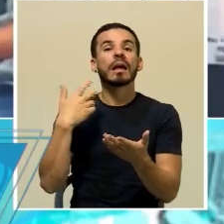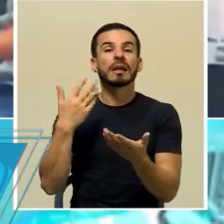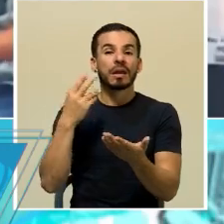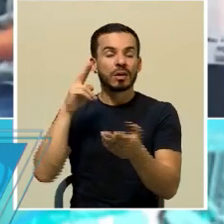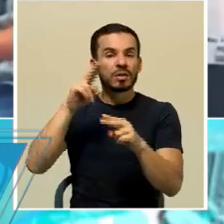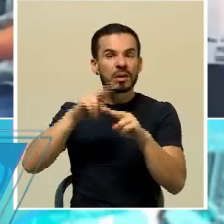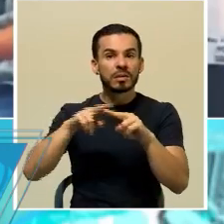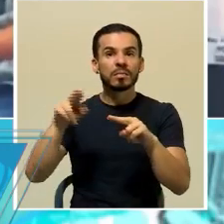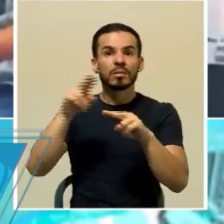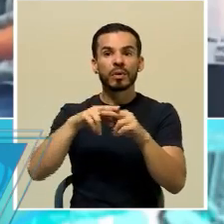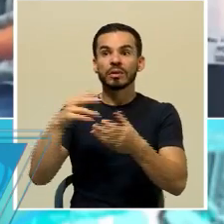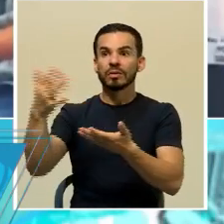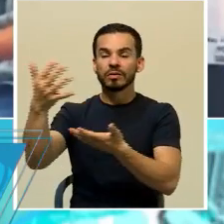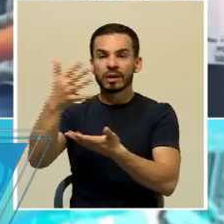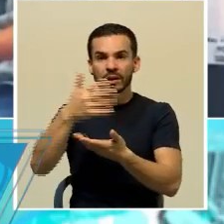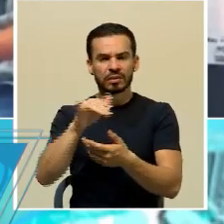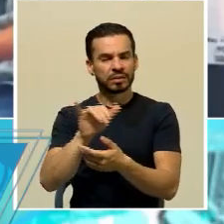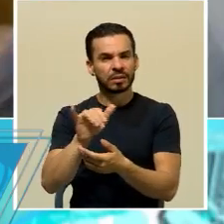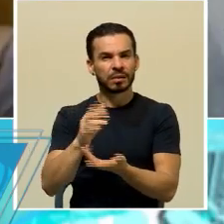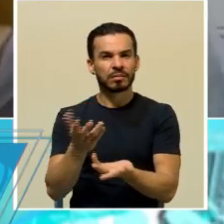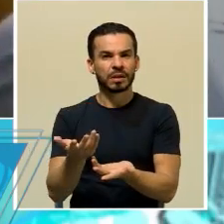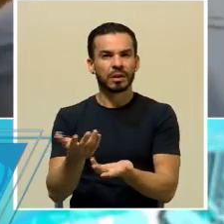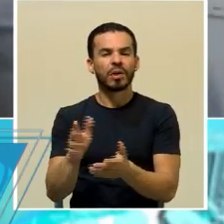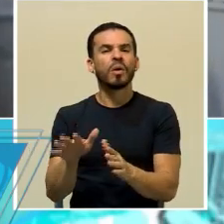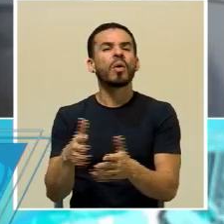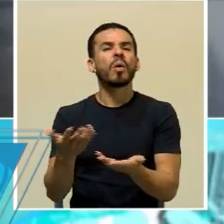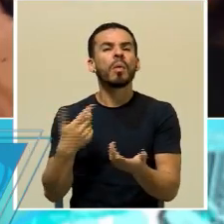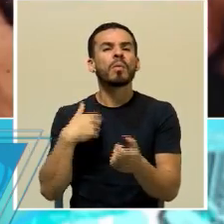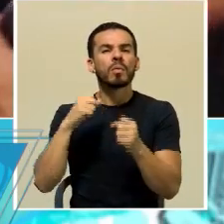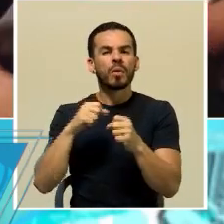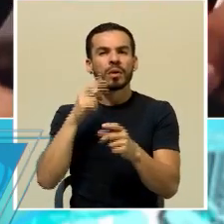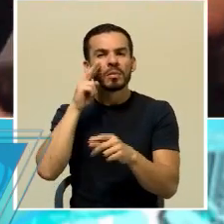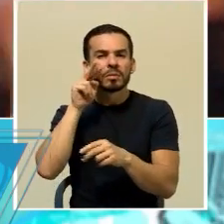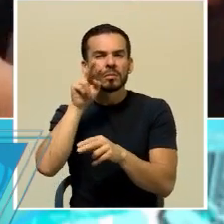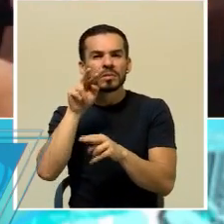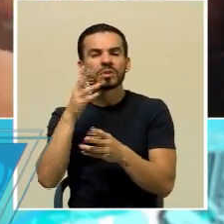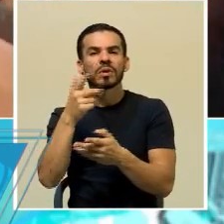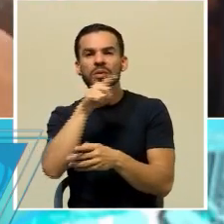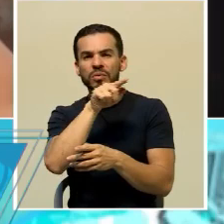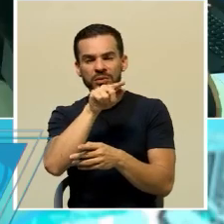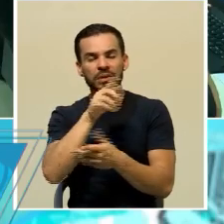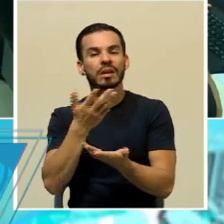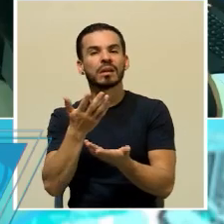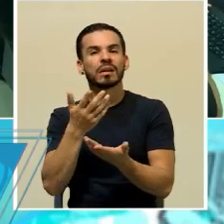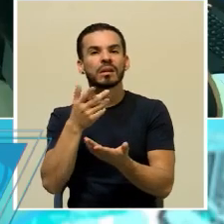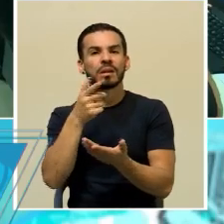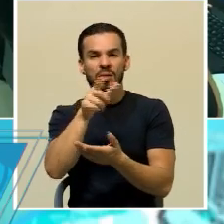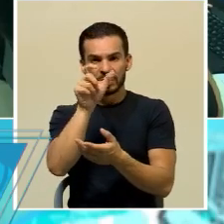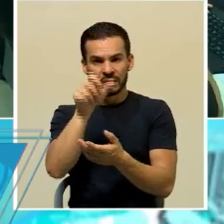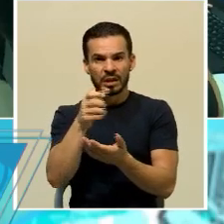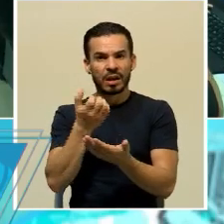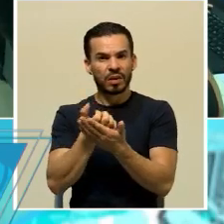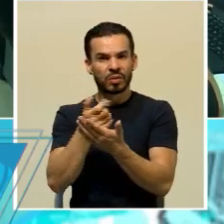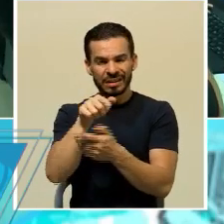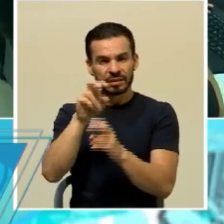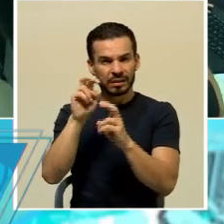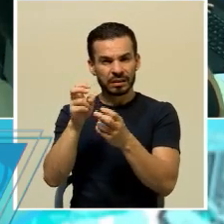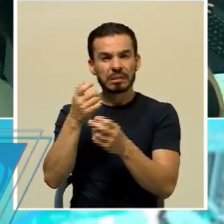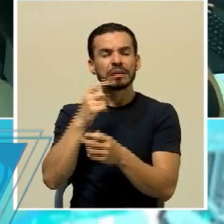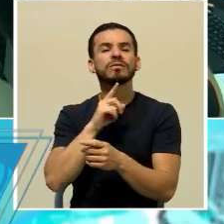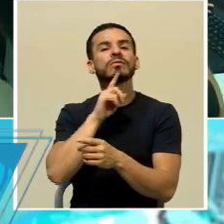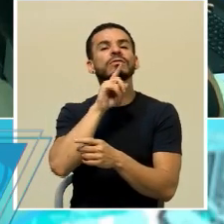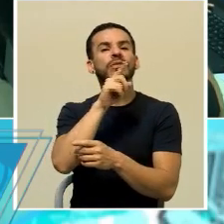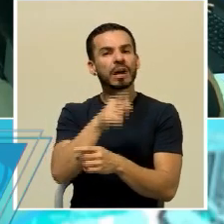los impuestos, de la recaudación de impuestos. ¿Cómo podemos visualizar, o cómo puede visualizar usted, siendo economista, este tema? Y